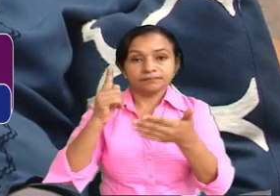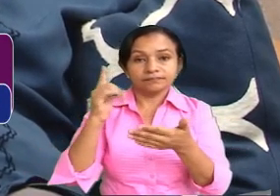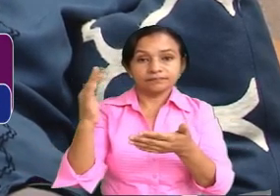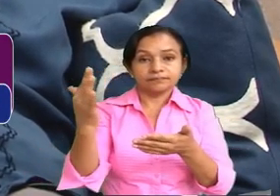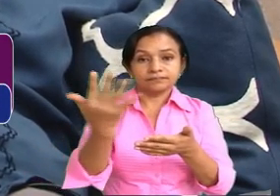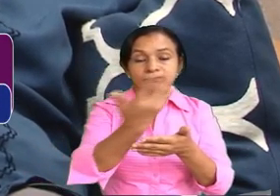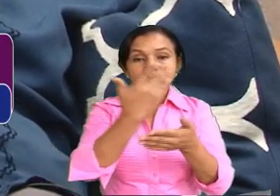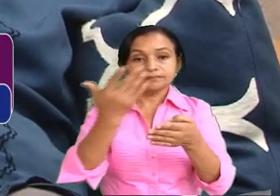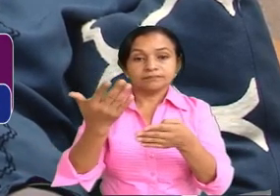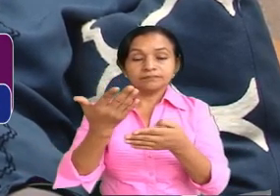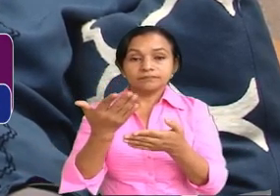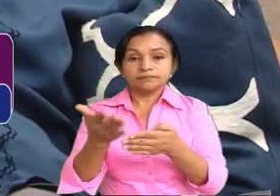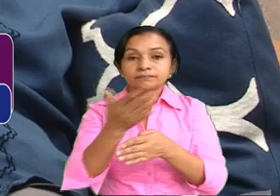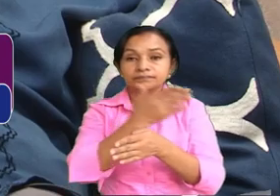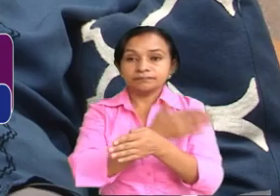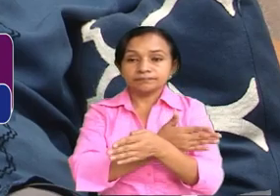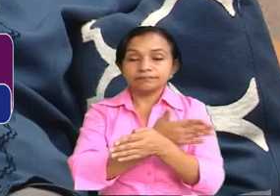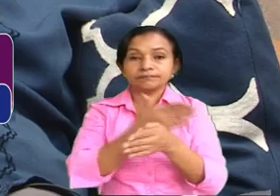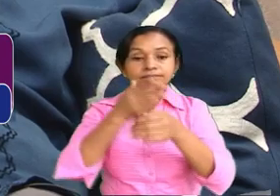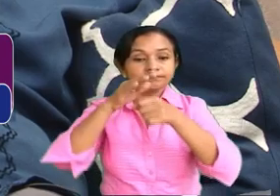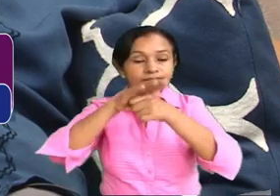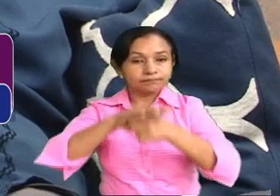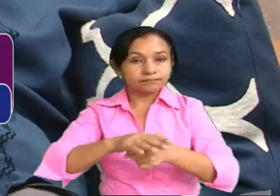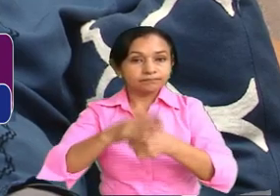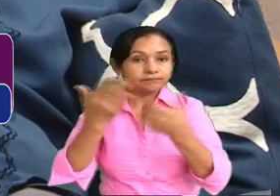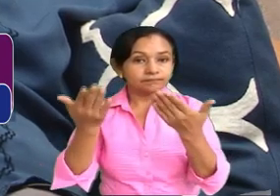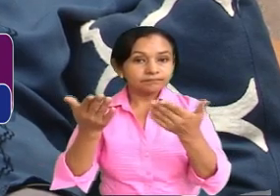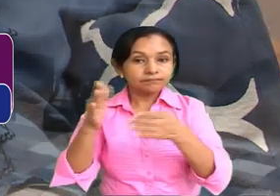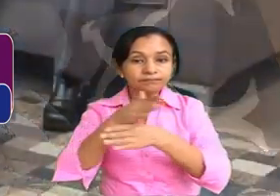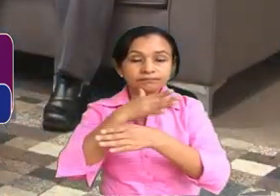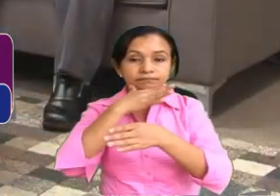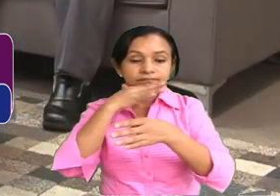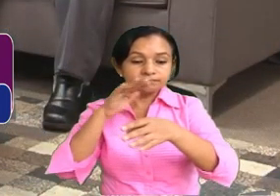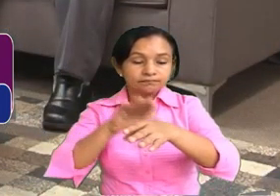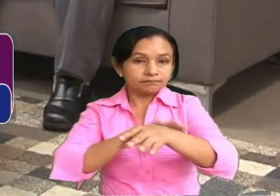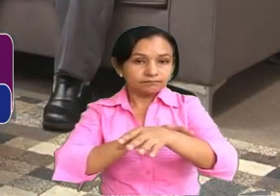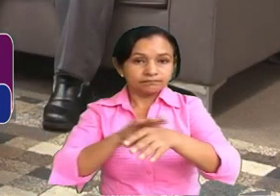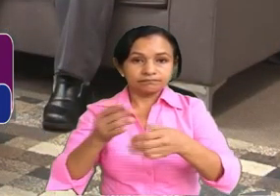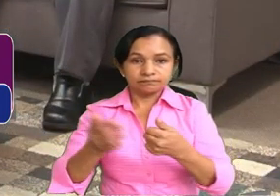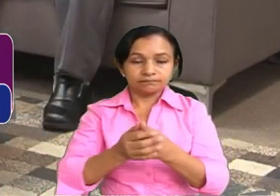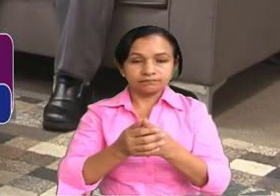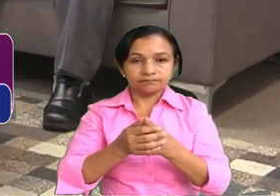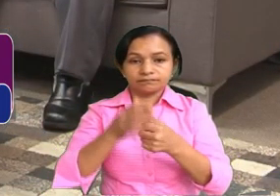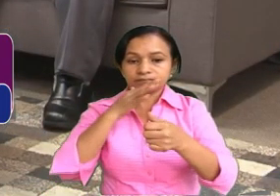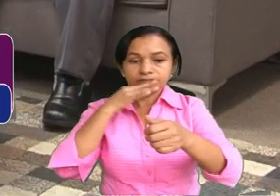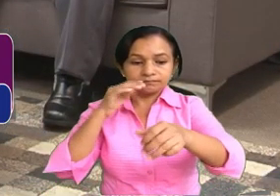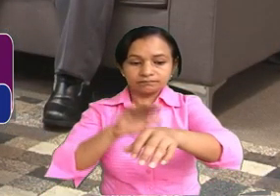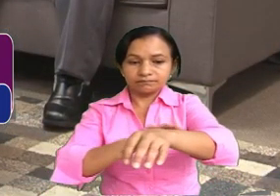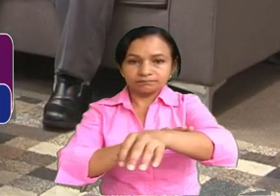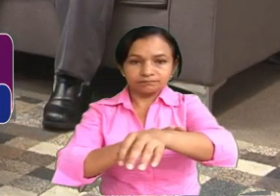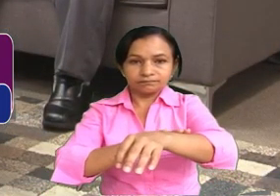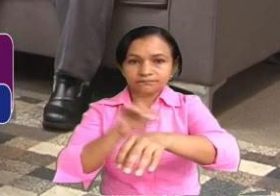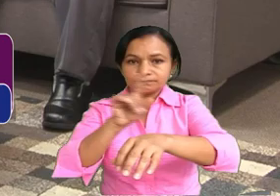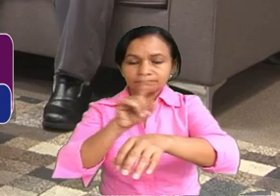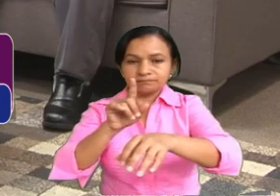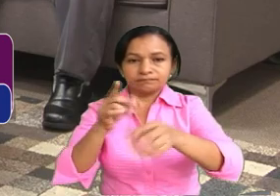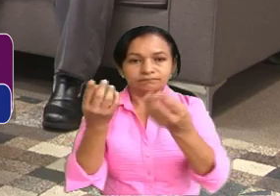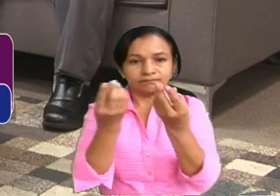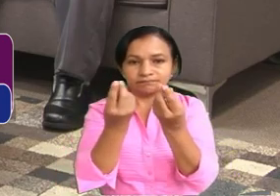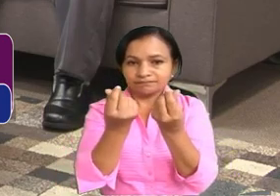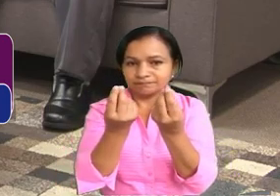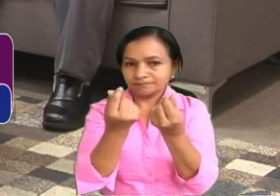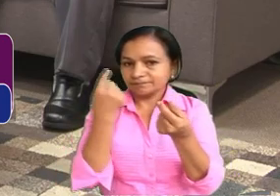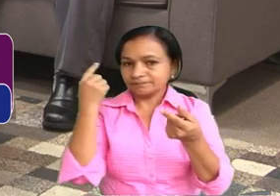es la discriminación racial, porque como dije, no solo es el color de la piel, sino la parte